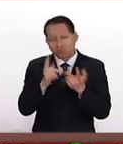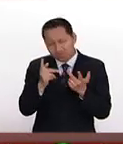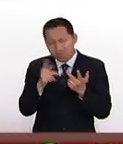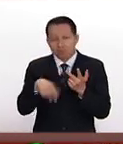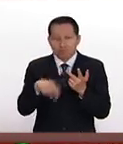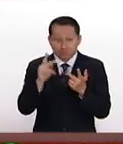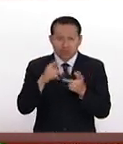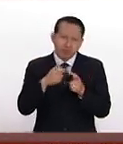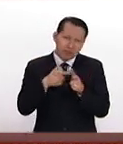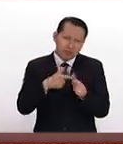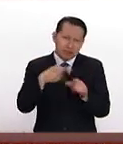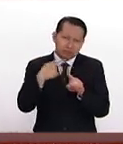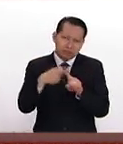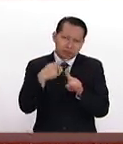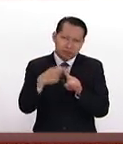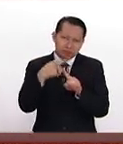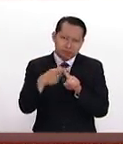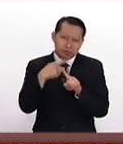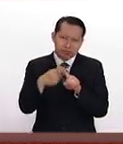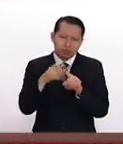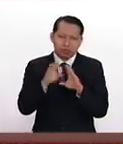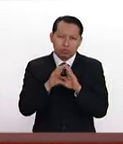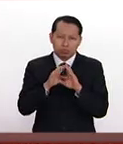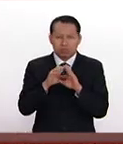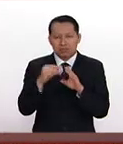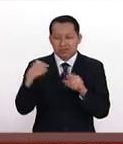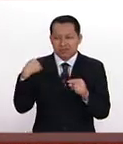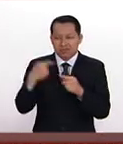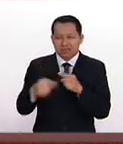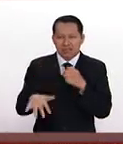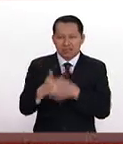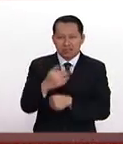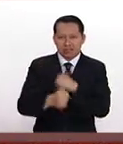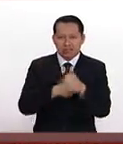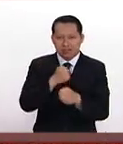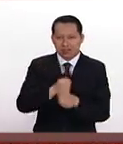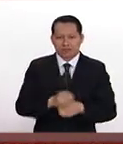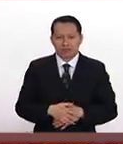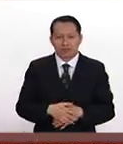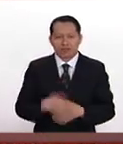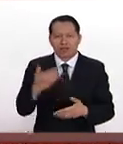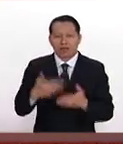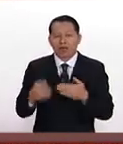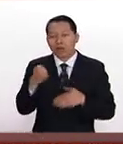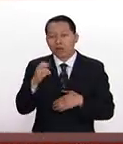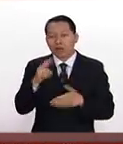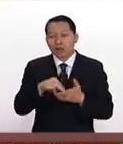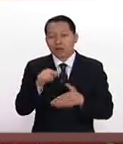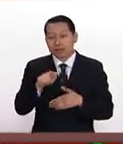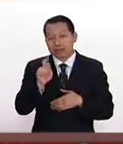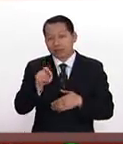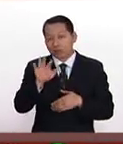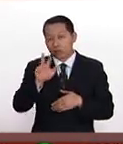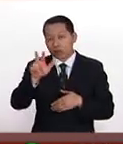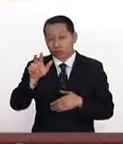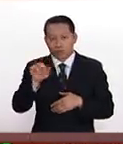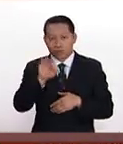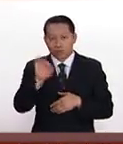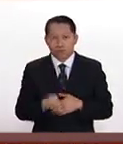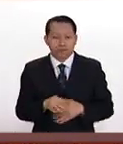deja de estar en el lado positivo en más de 15 años y ahora en enero de 17 esté en 58